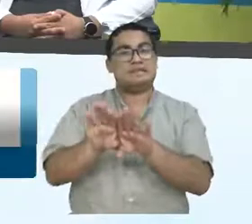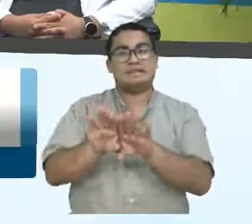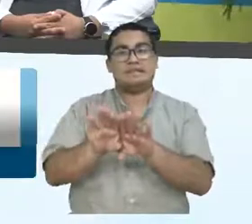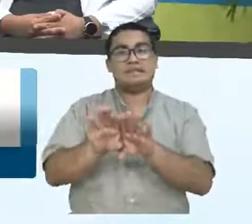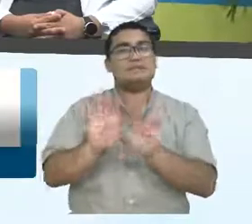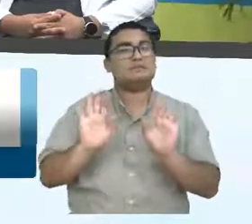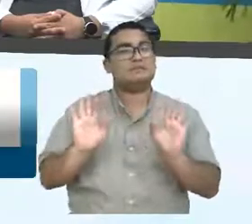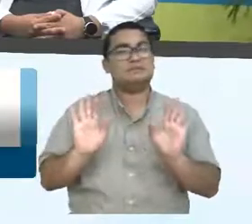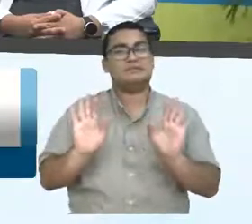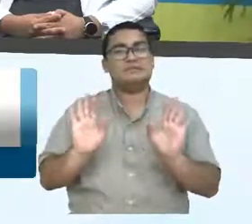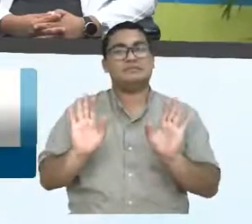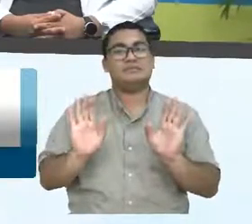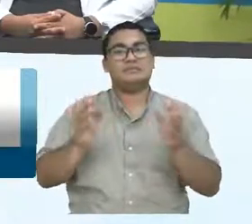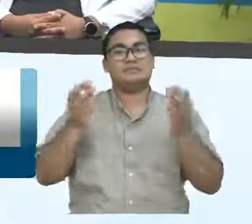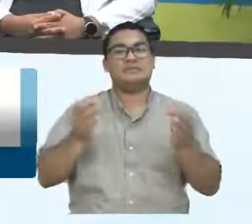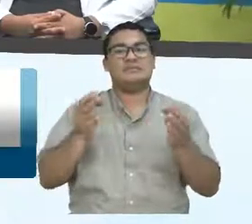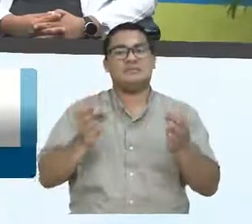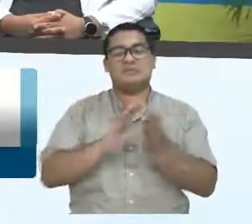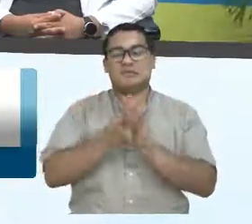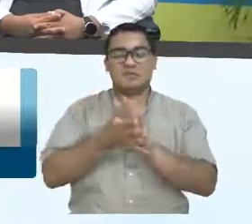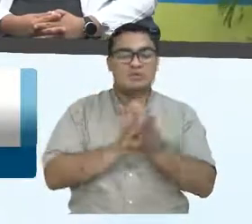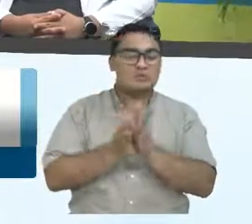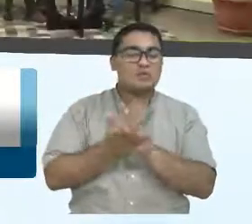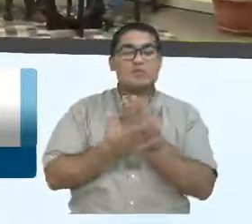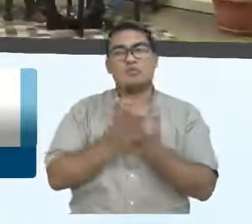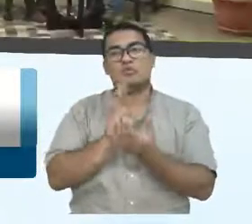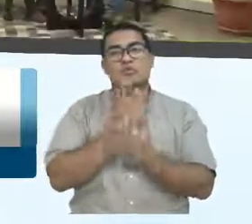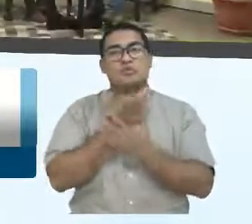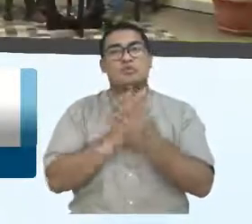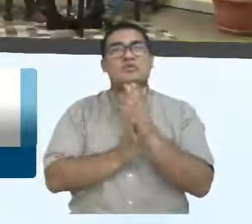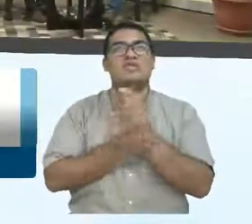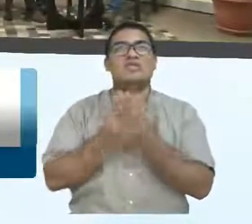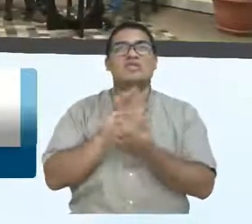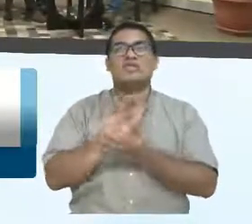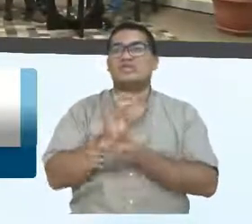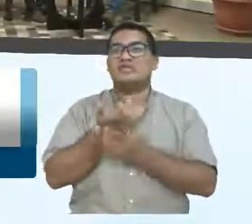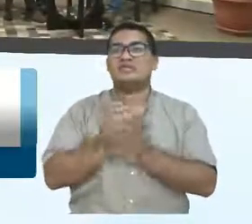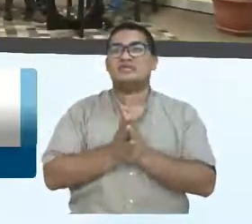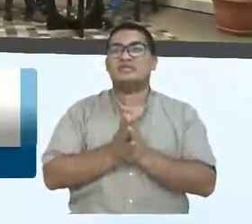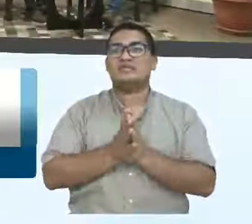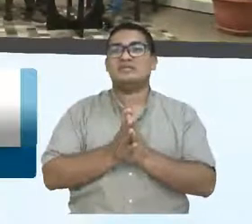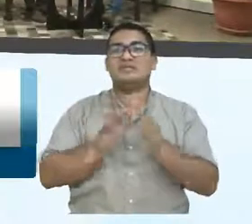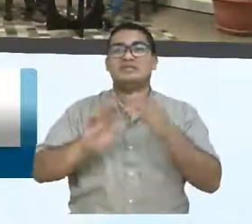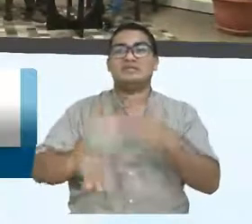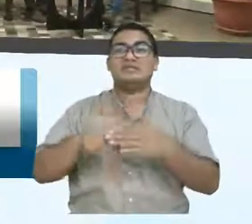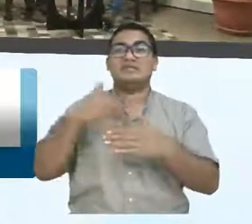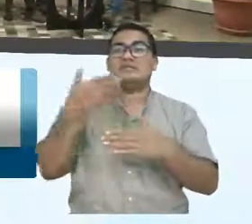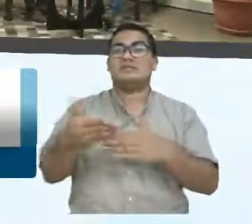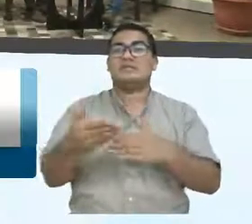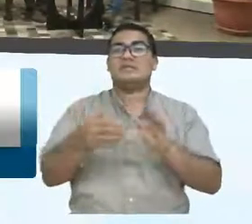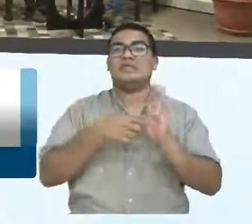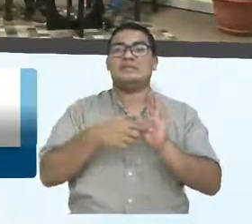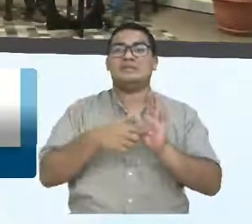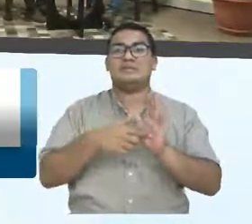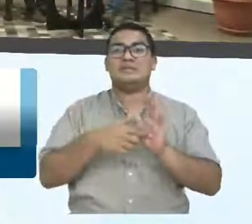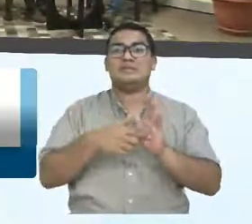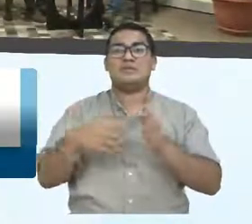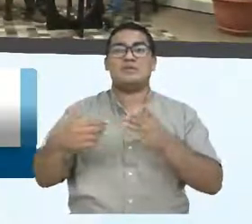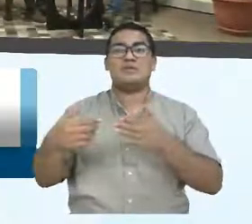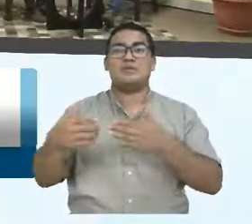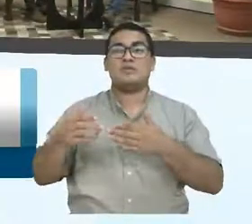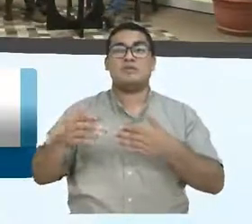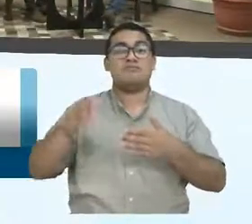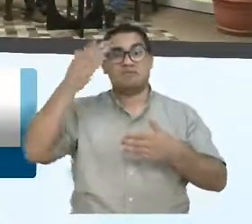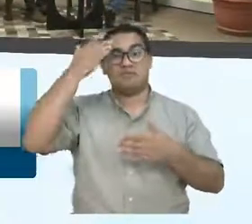debido, exacto, de los 30 segundos y todo el procedimiento de lavado de las manos, y luego, por ejemplo, salgo de la puerta, todo el mundo